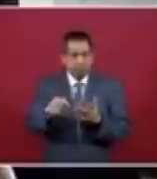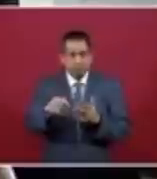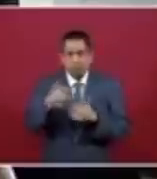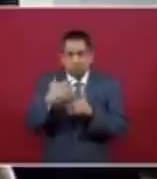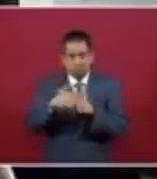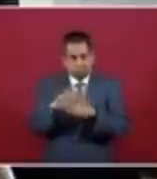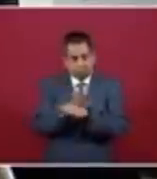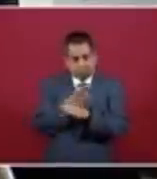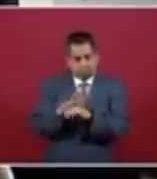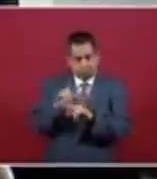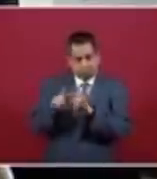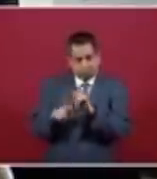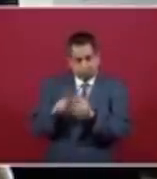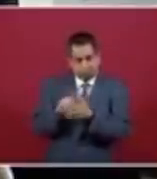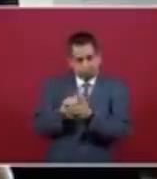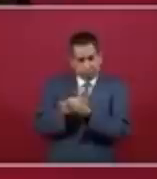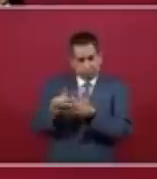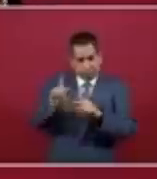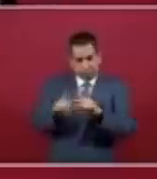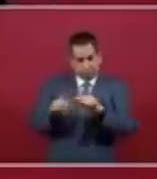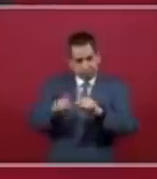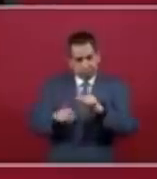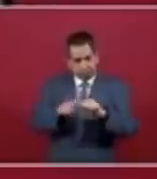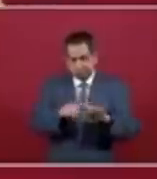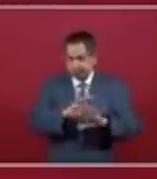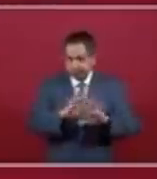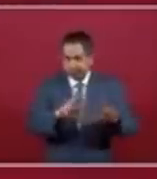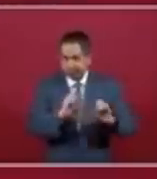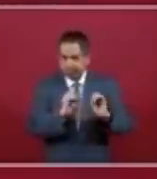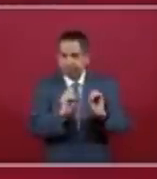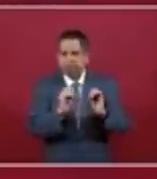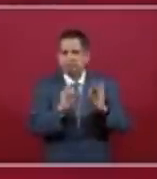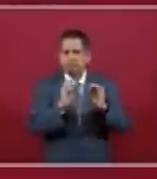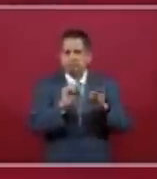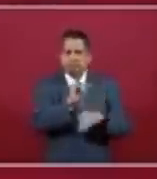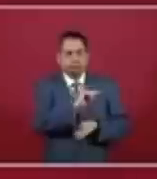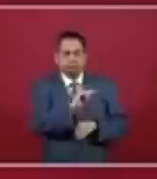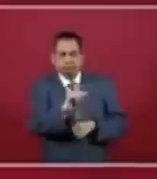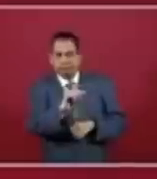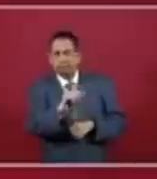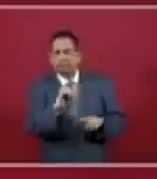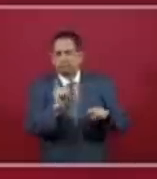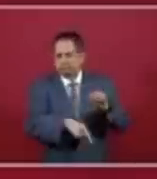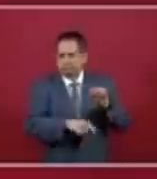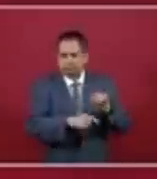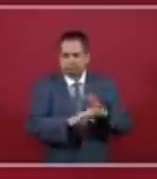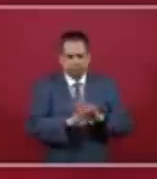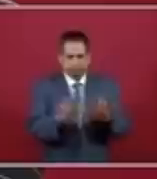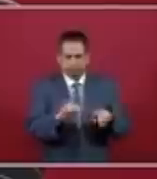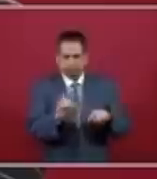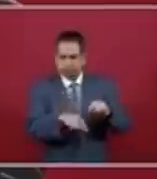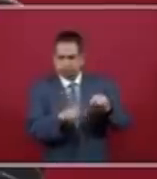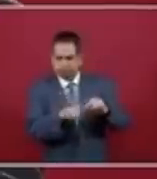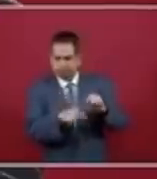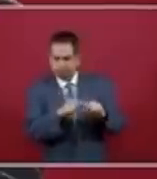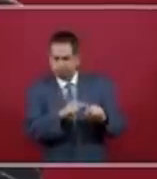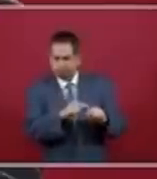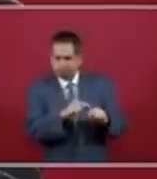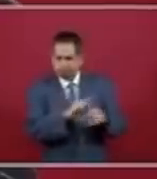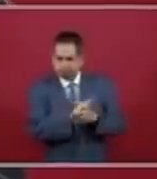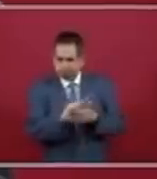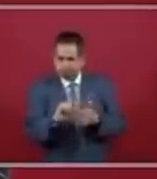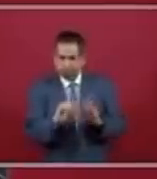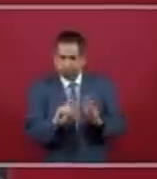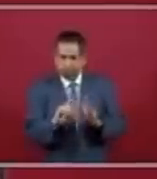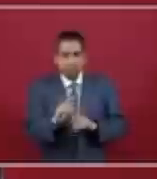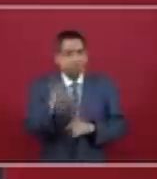limpiar, se van a purificar estas instancias que